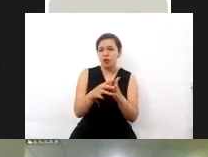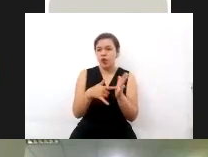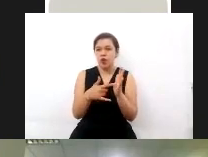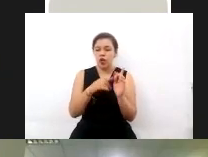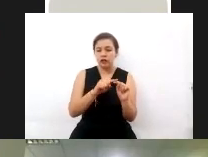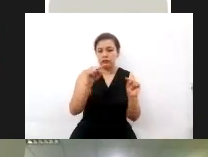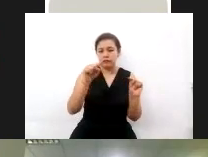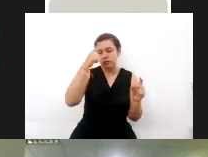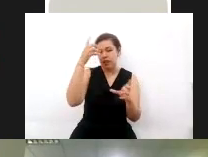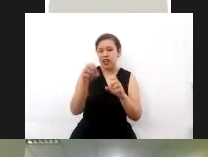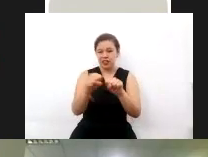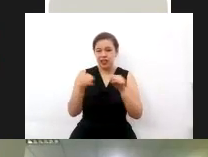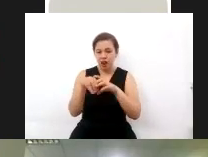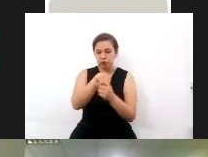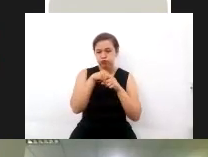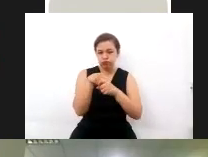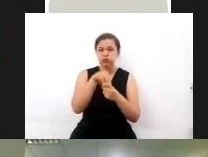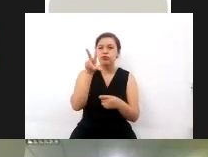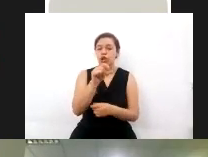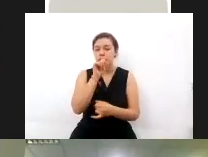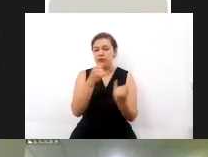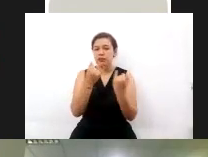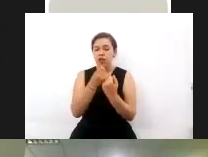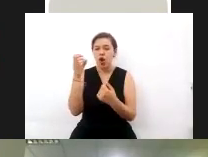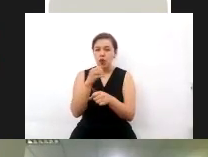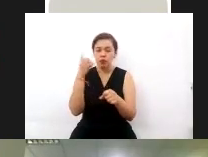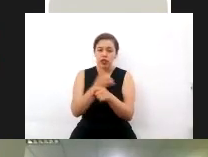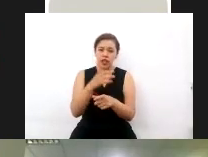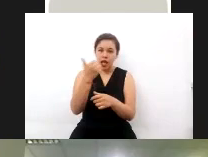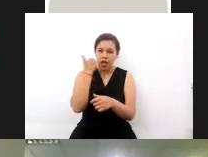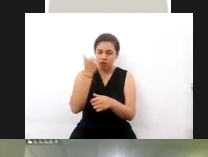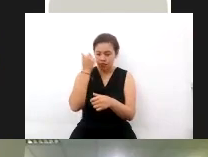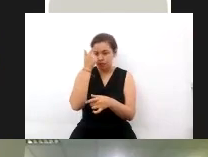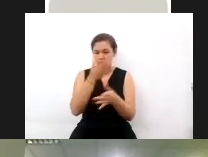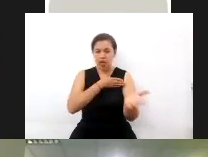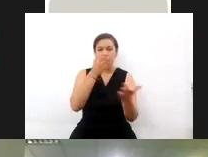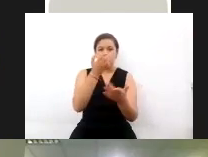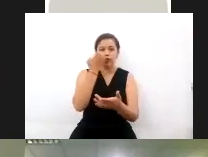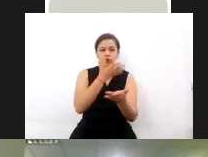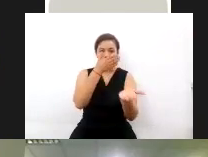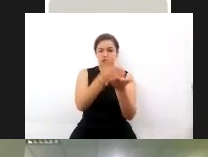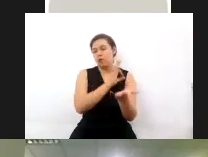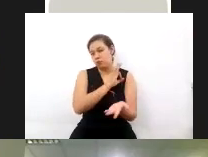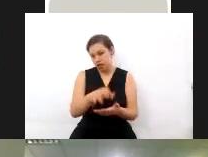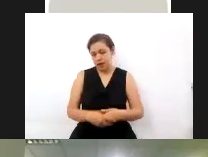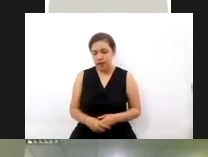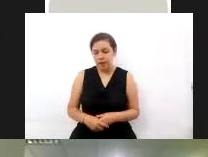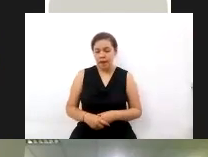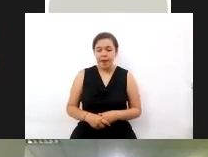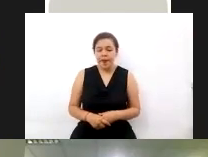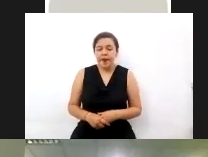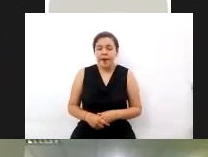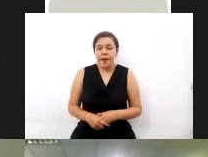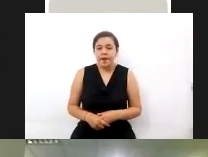saturar las aulas y que puedan tener la oportunidad todos los alumnos de poder asistir a la escuela. En el caso